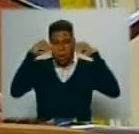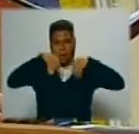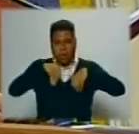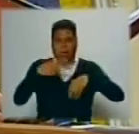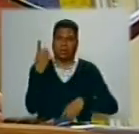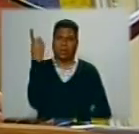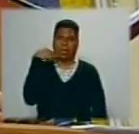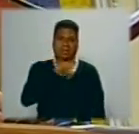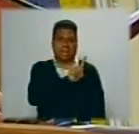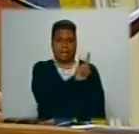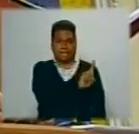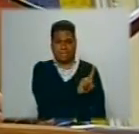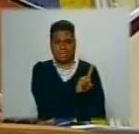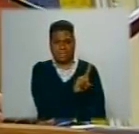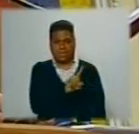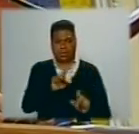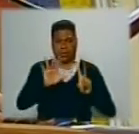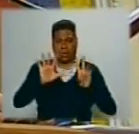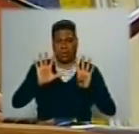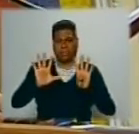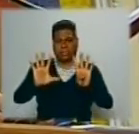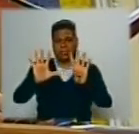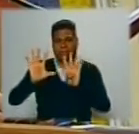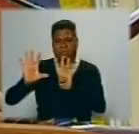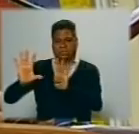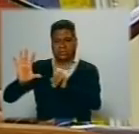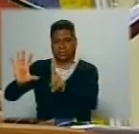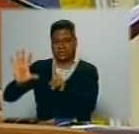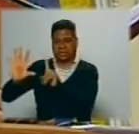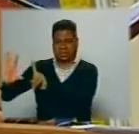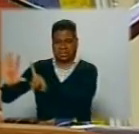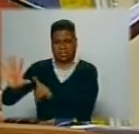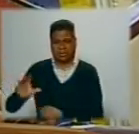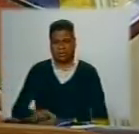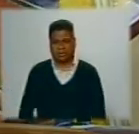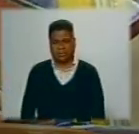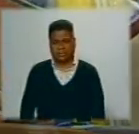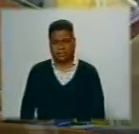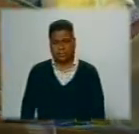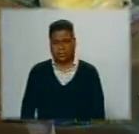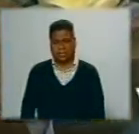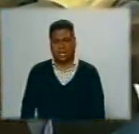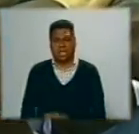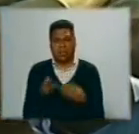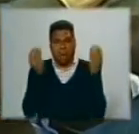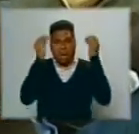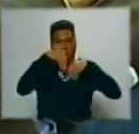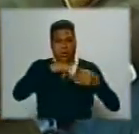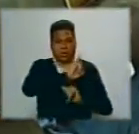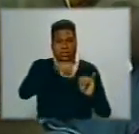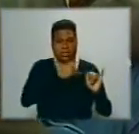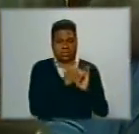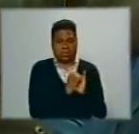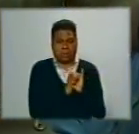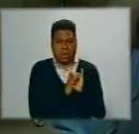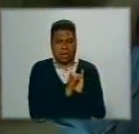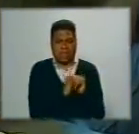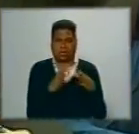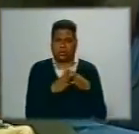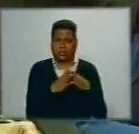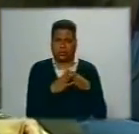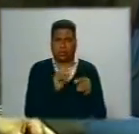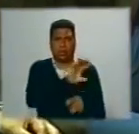desde 1966 entre las partes es el tratado internacional inscrito y depositado en